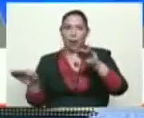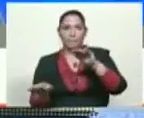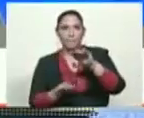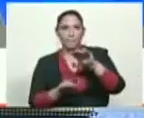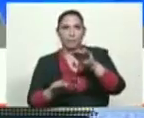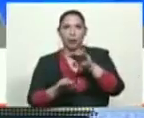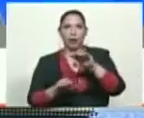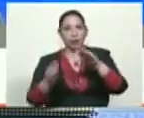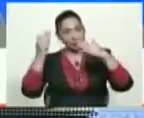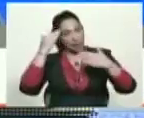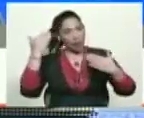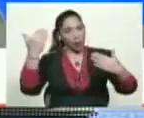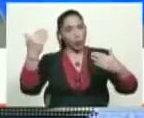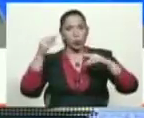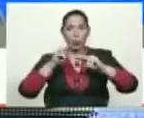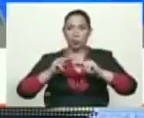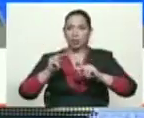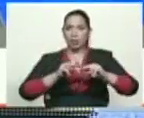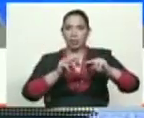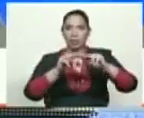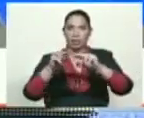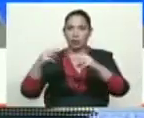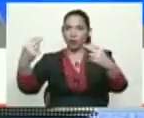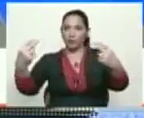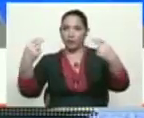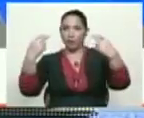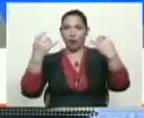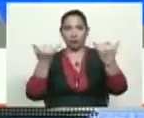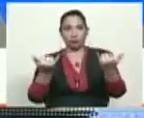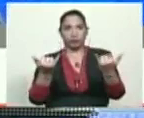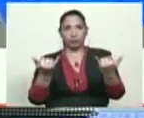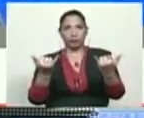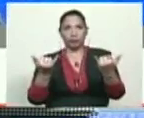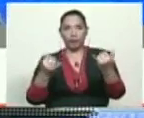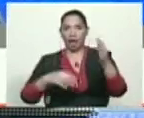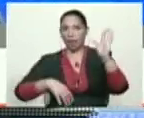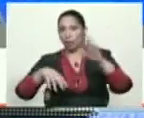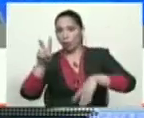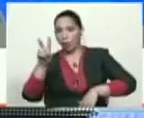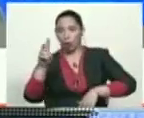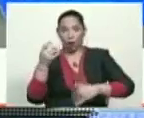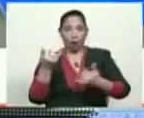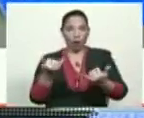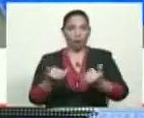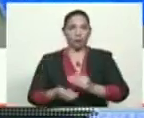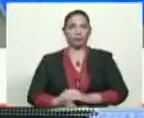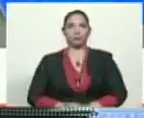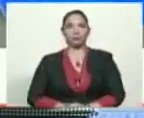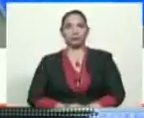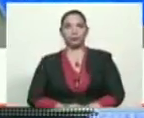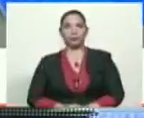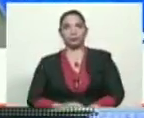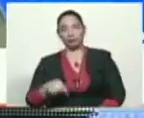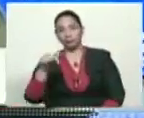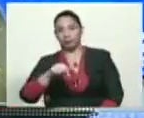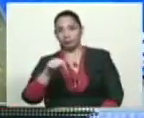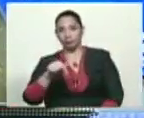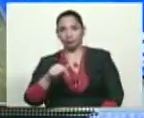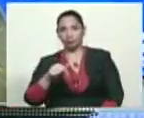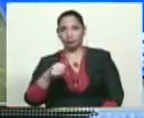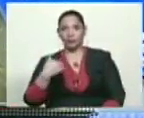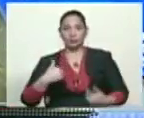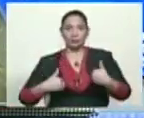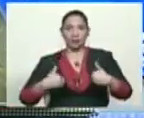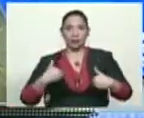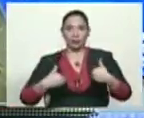saludos a esos niños esas niñas que nos ven al mediodía estamos al mediodía de hoy miércoles